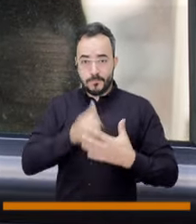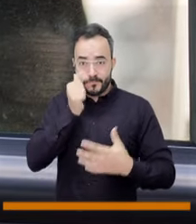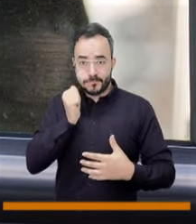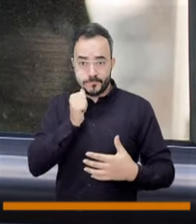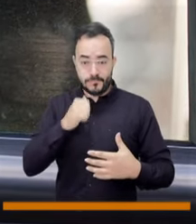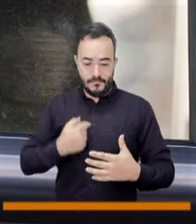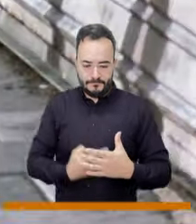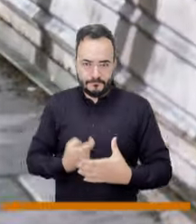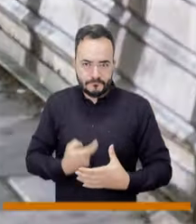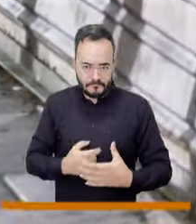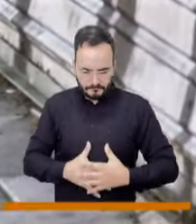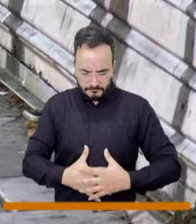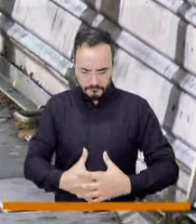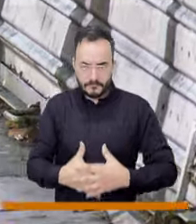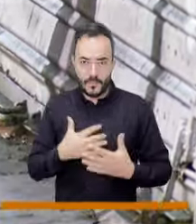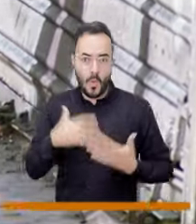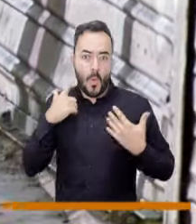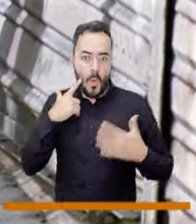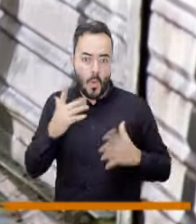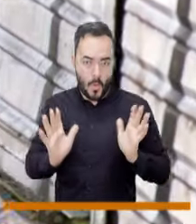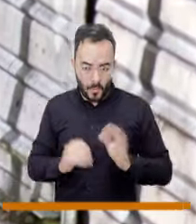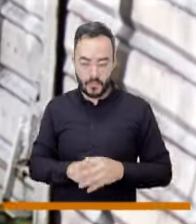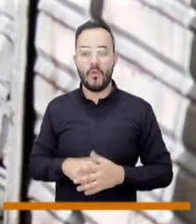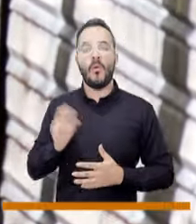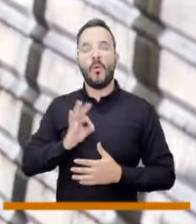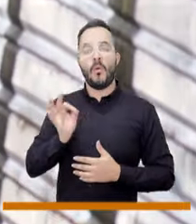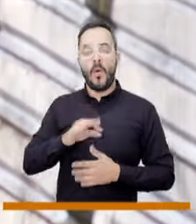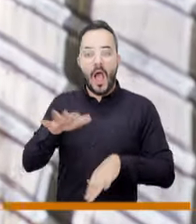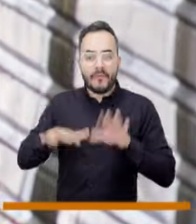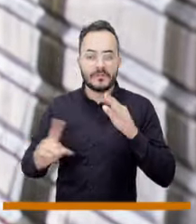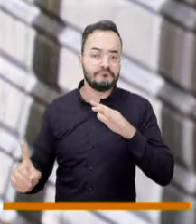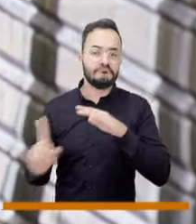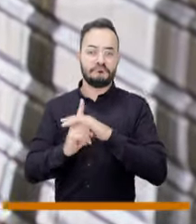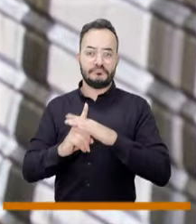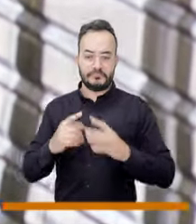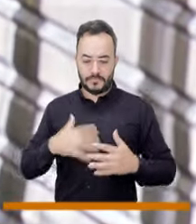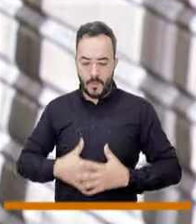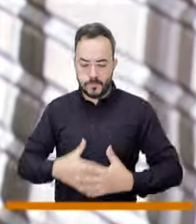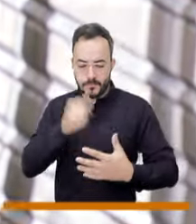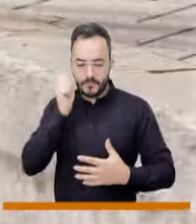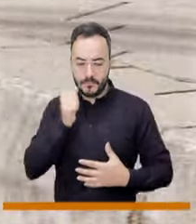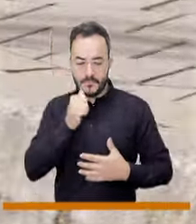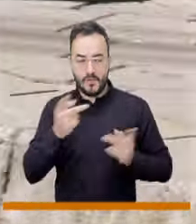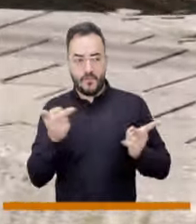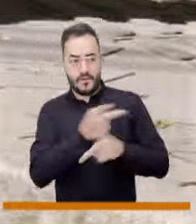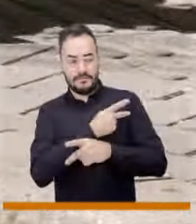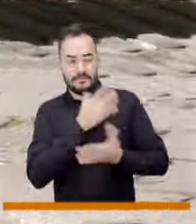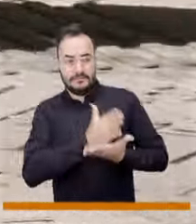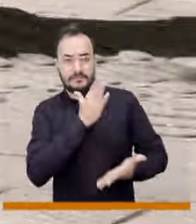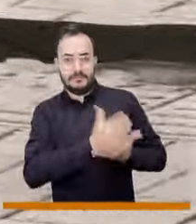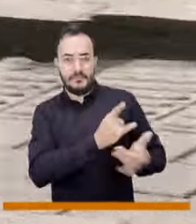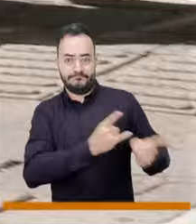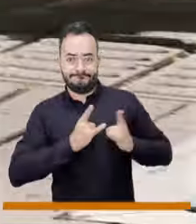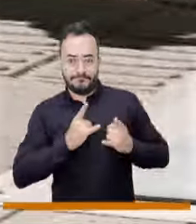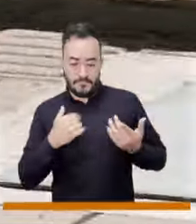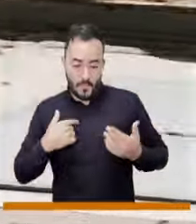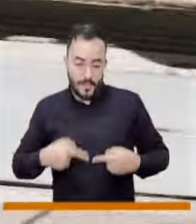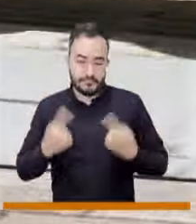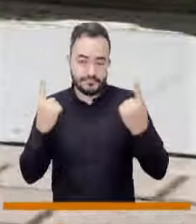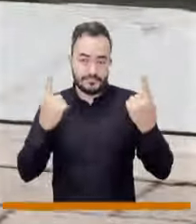del embarazo mismo, la violencia que ocurre durante el embarazo puede modificar y hacer presentar una